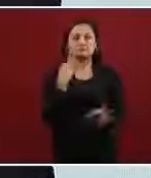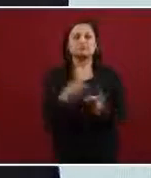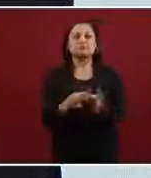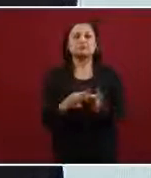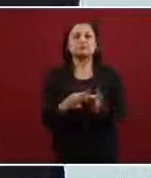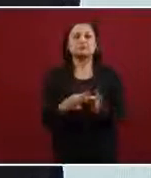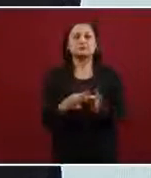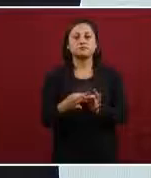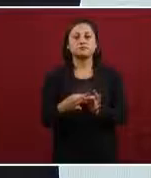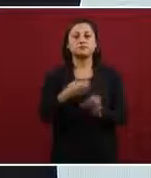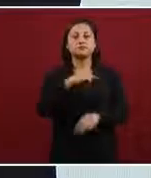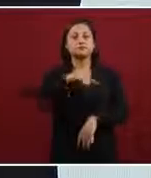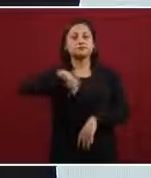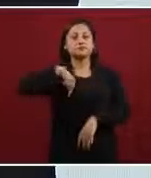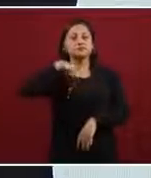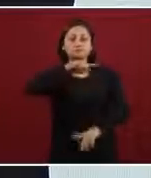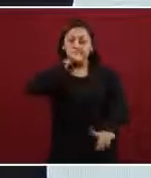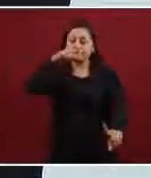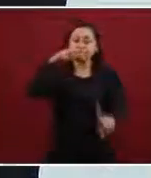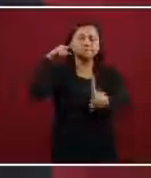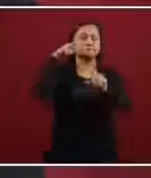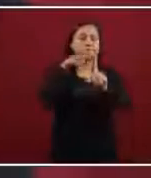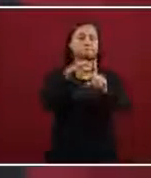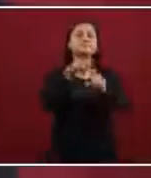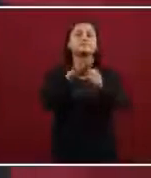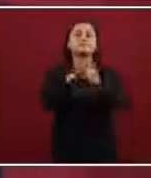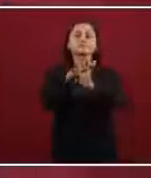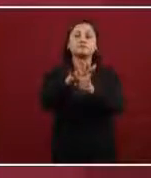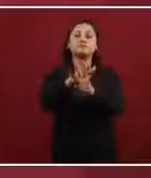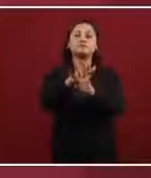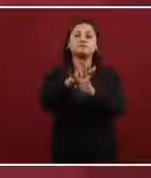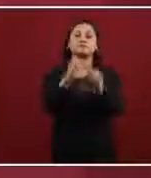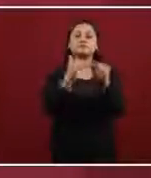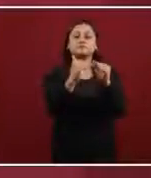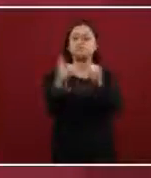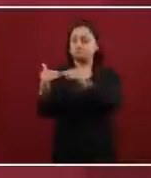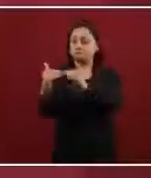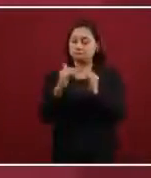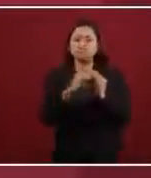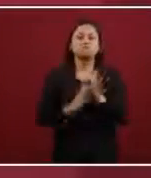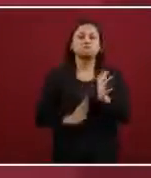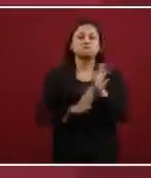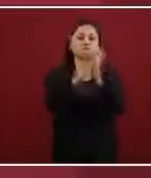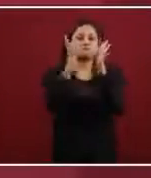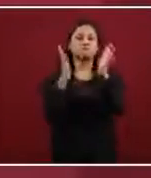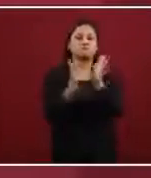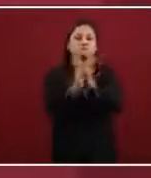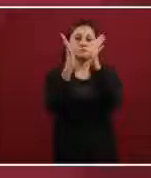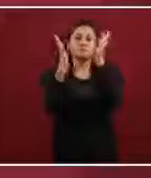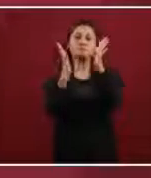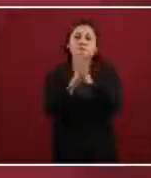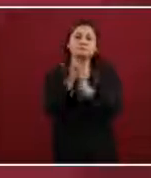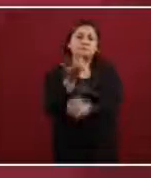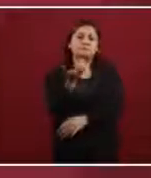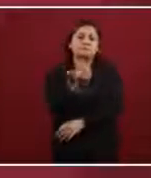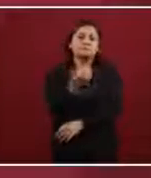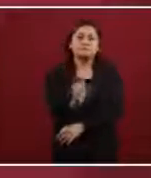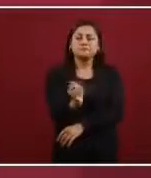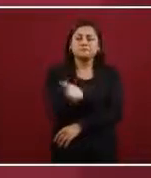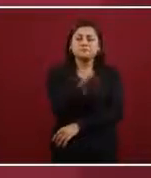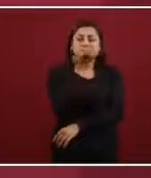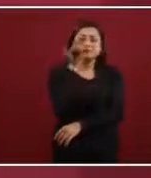que la democracia se convierta en una práctica cotidiana, en un